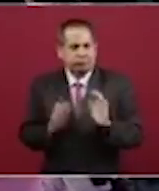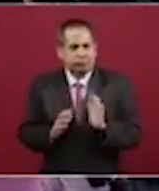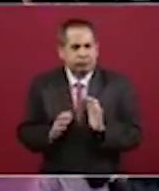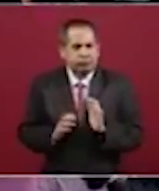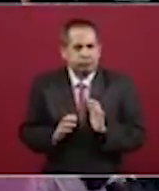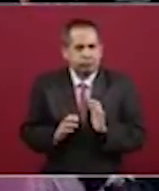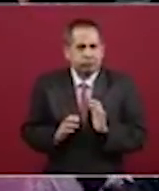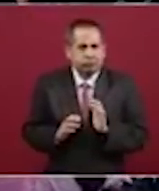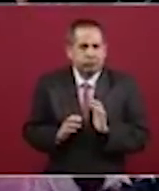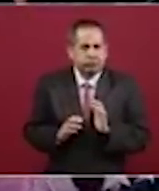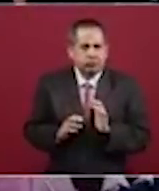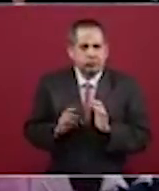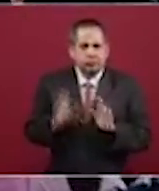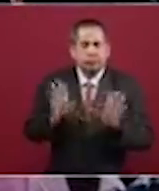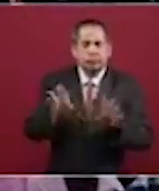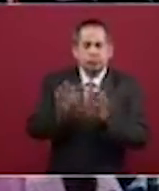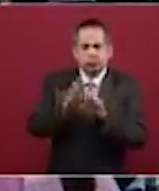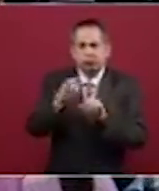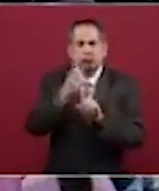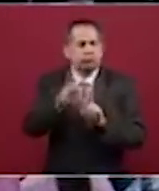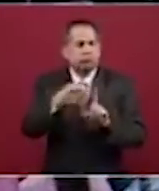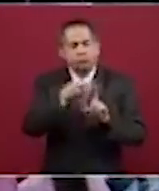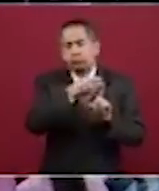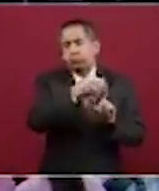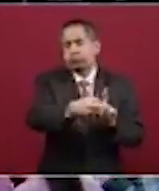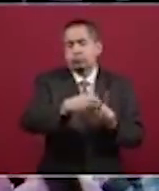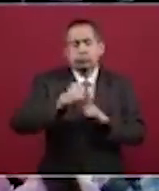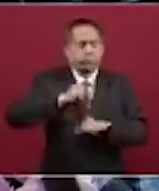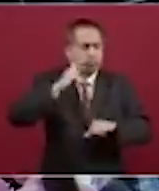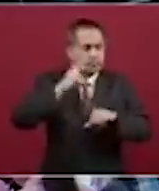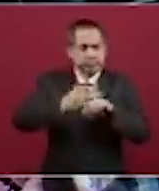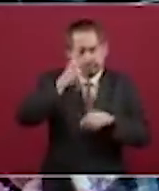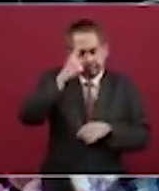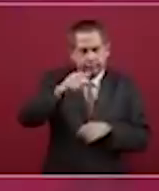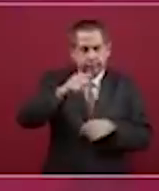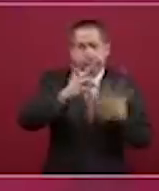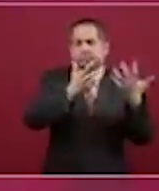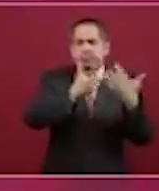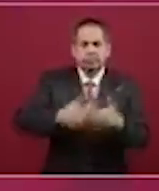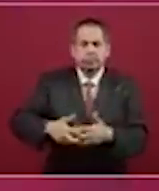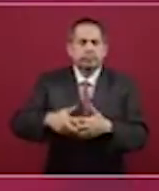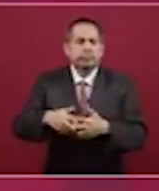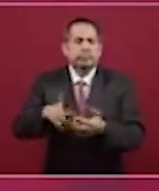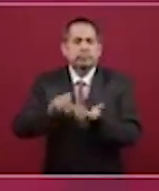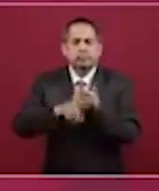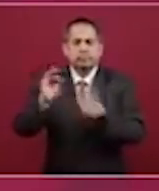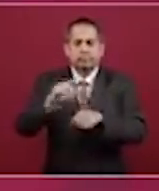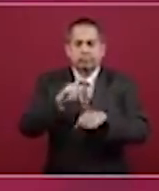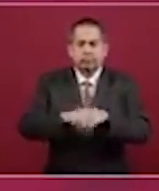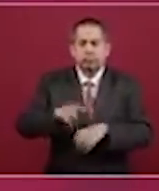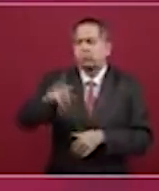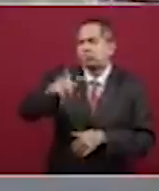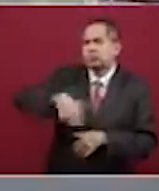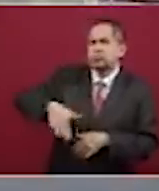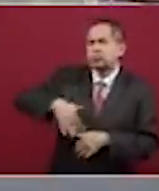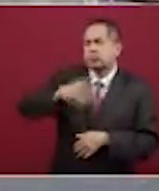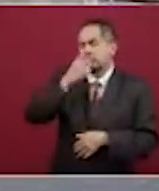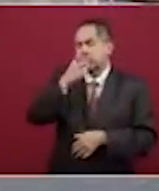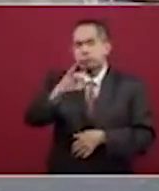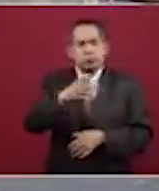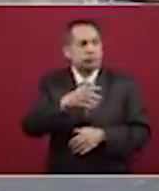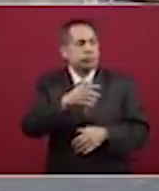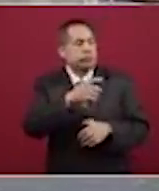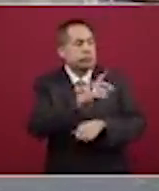una manera de organizarnos para funcionar mejor en lo administrativo. Es que usted decía ayer que quedaría